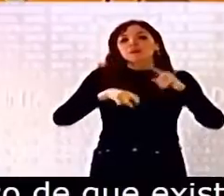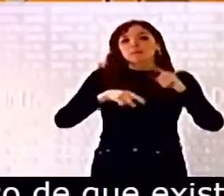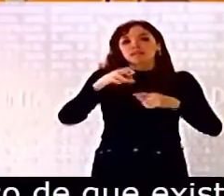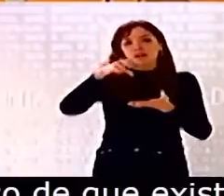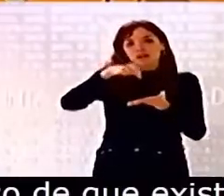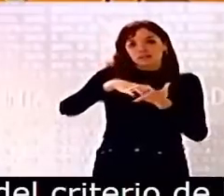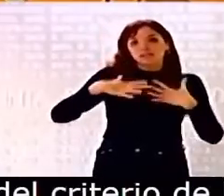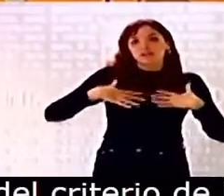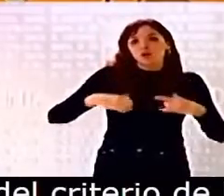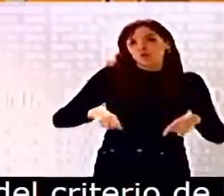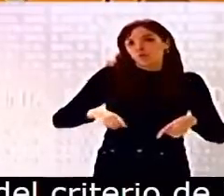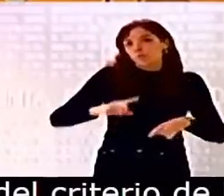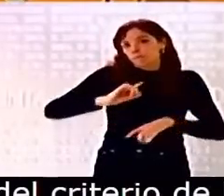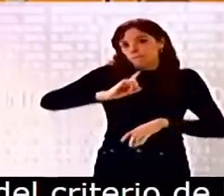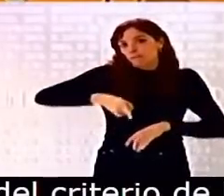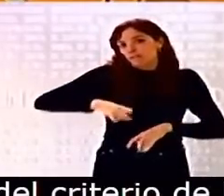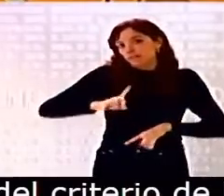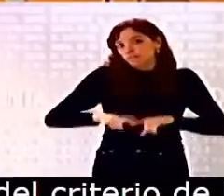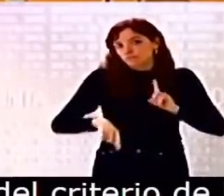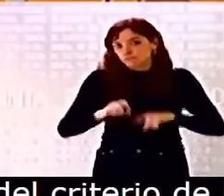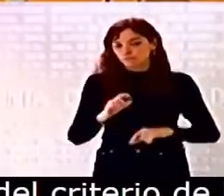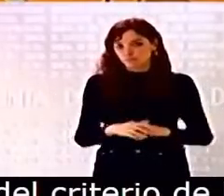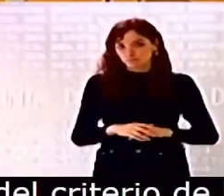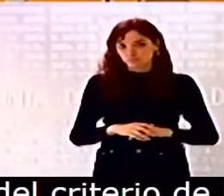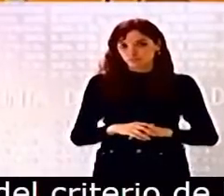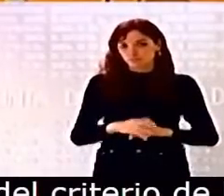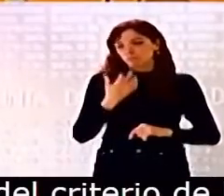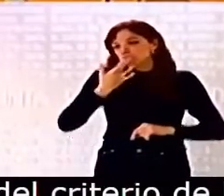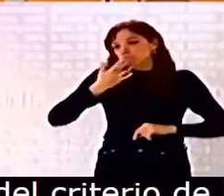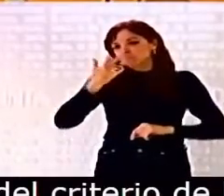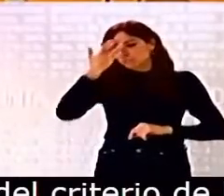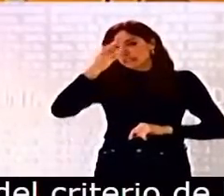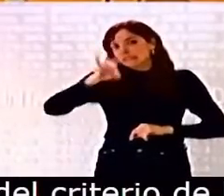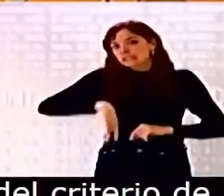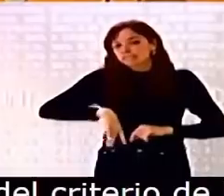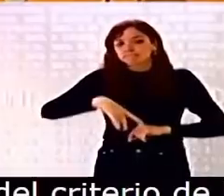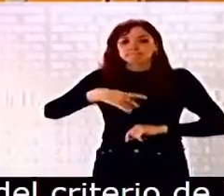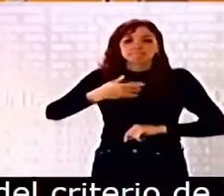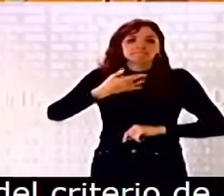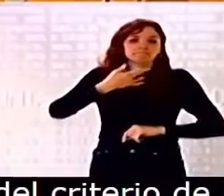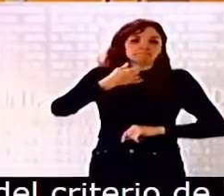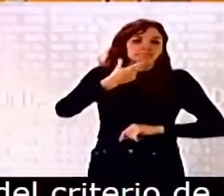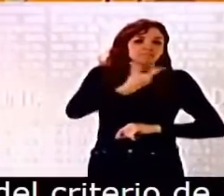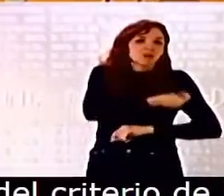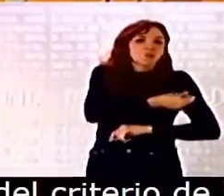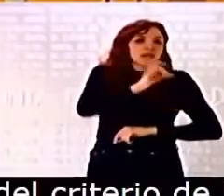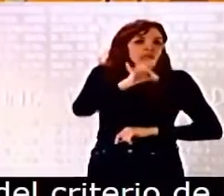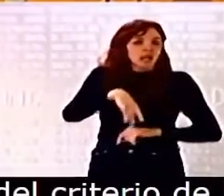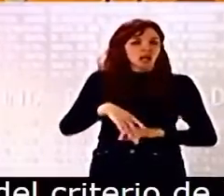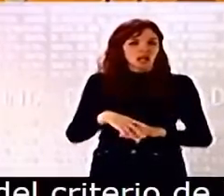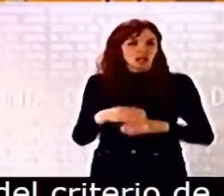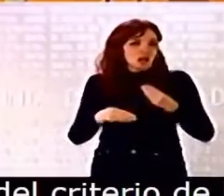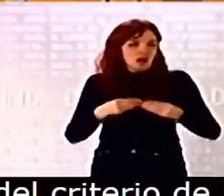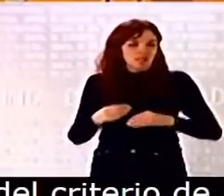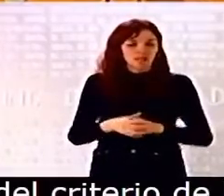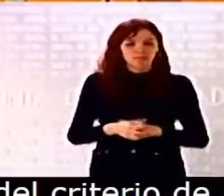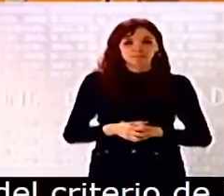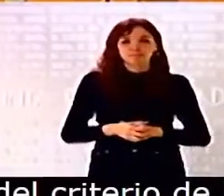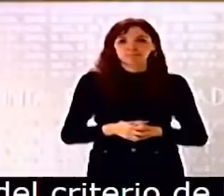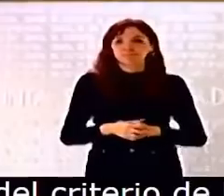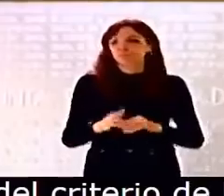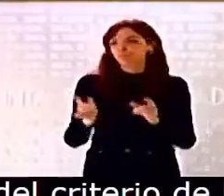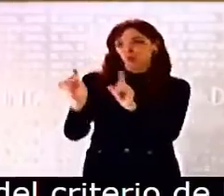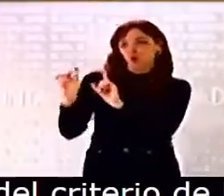dice exactamente, pues hay que dárselo a este personal, al siguiente. No. En